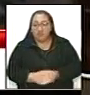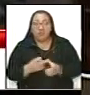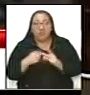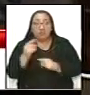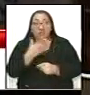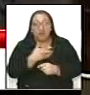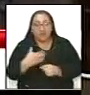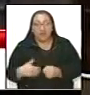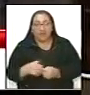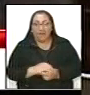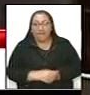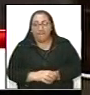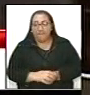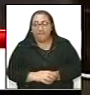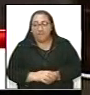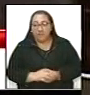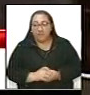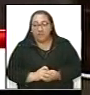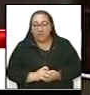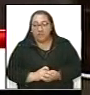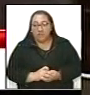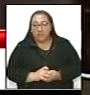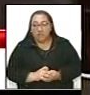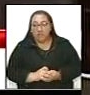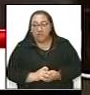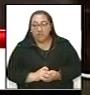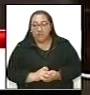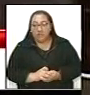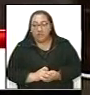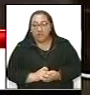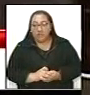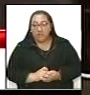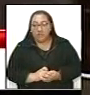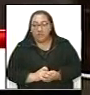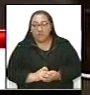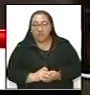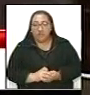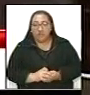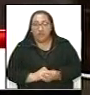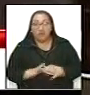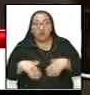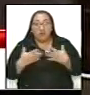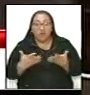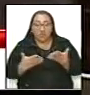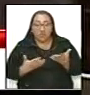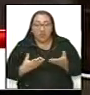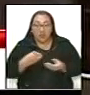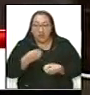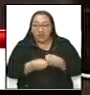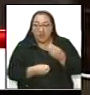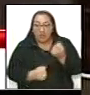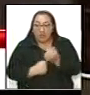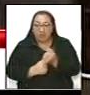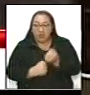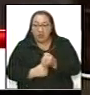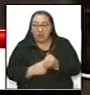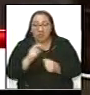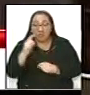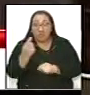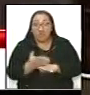presidente, que las posibilidades de invertir y apoyar están,